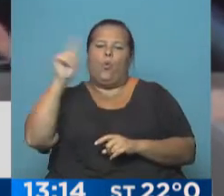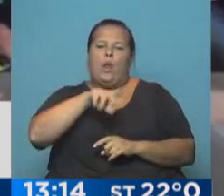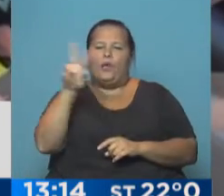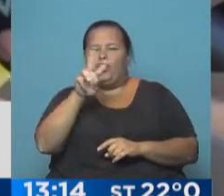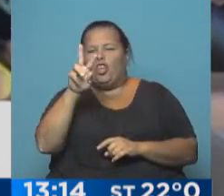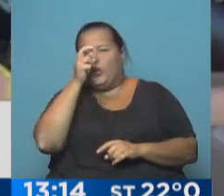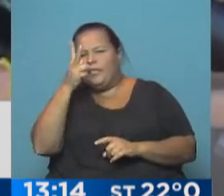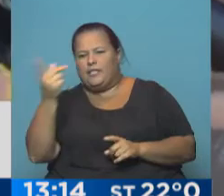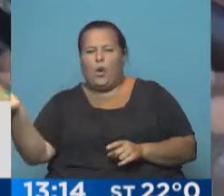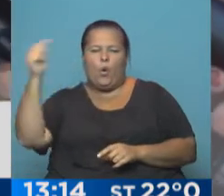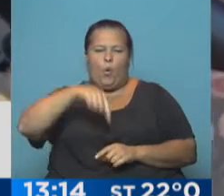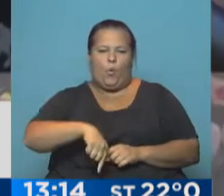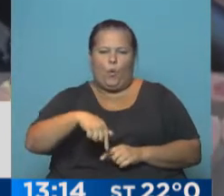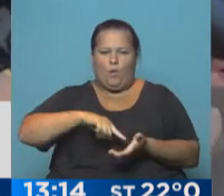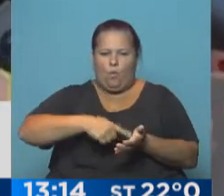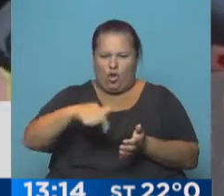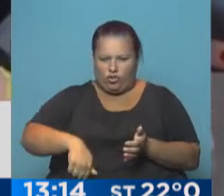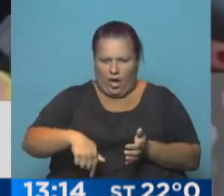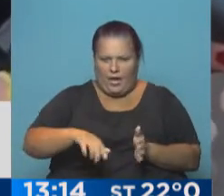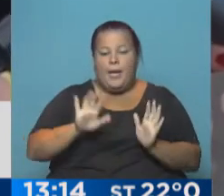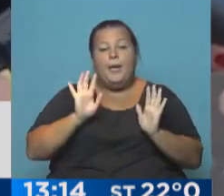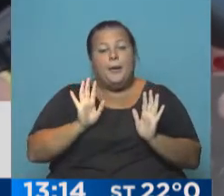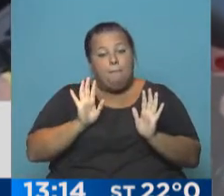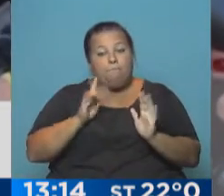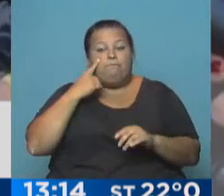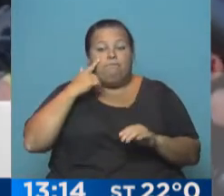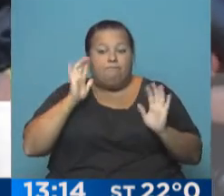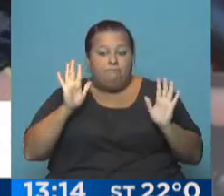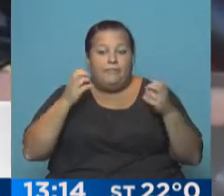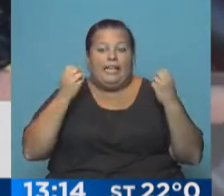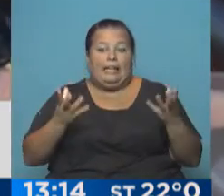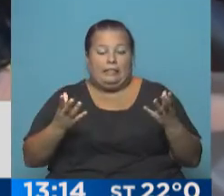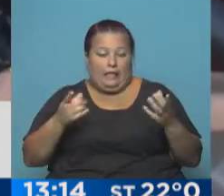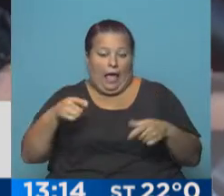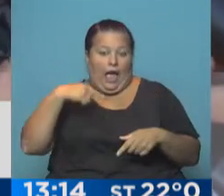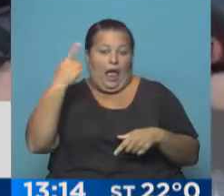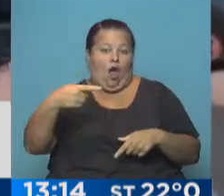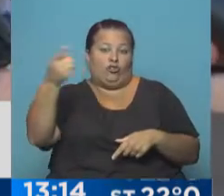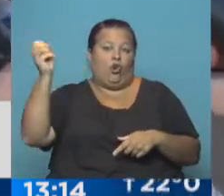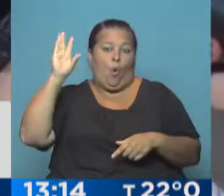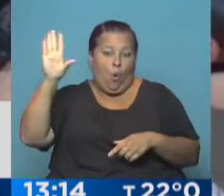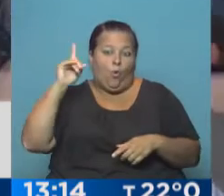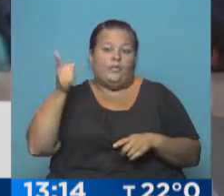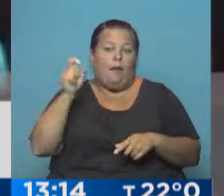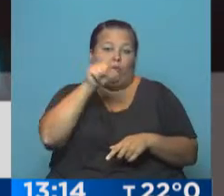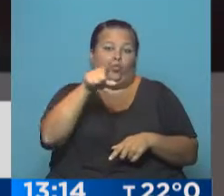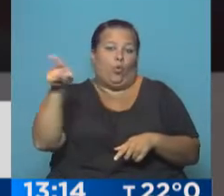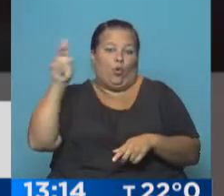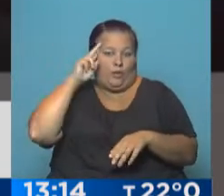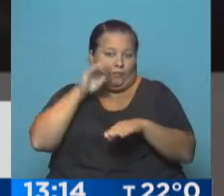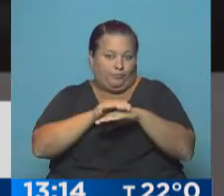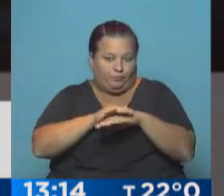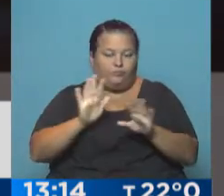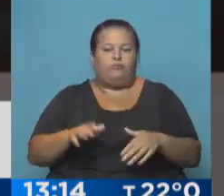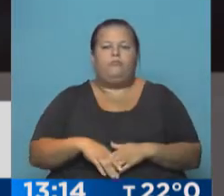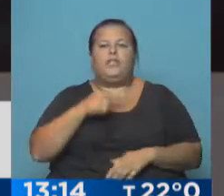23 a Buenos Aires. Pero hay que ver cómo está la posición de los demás clubes, que también tienen sus compromisos. Entonces, para confirmado hacerlo,